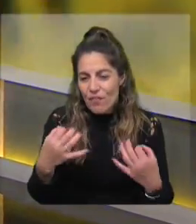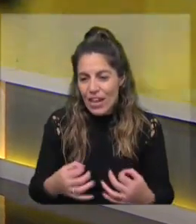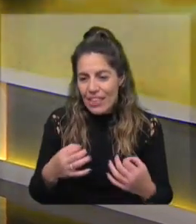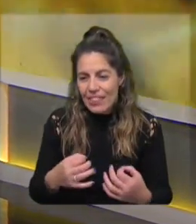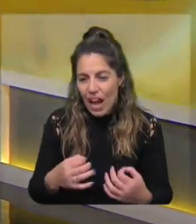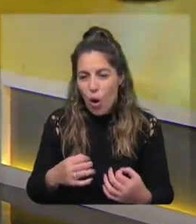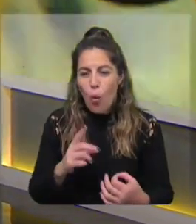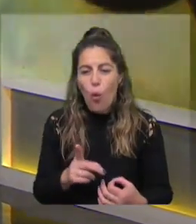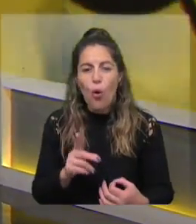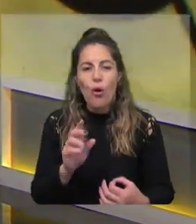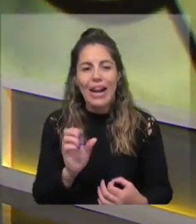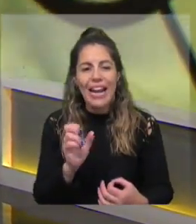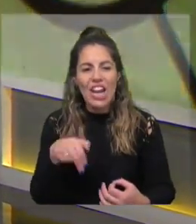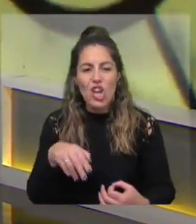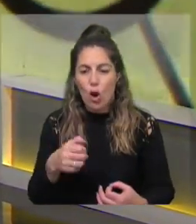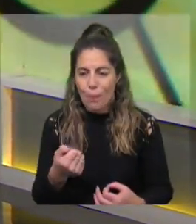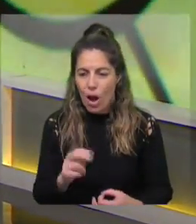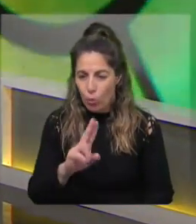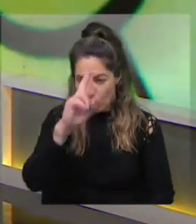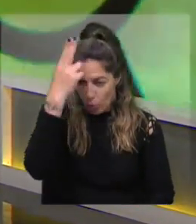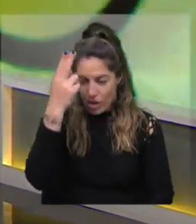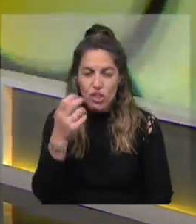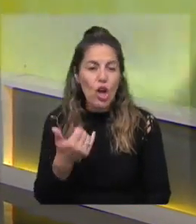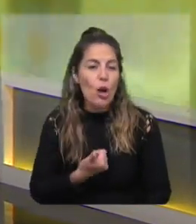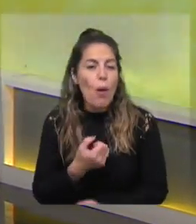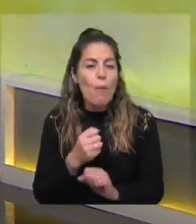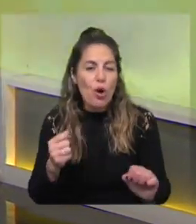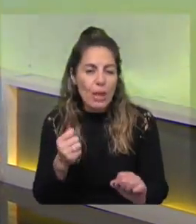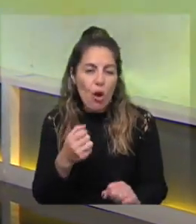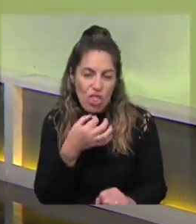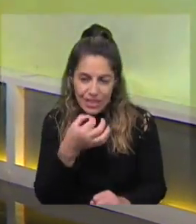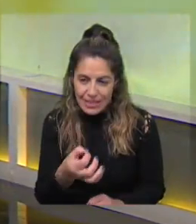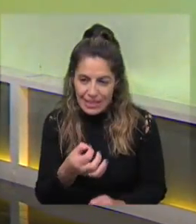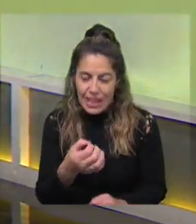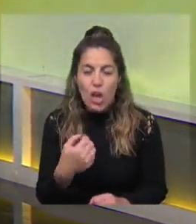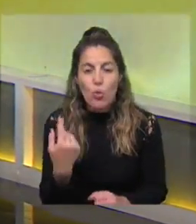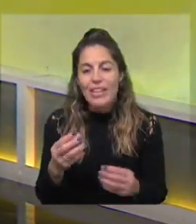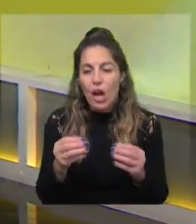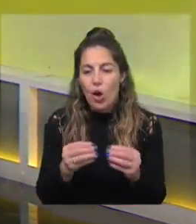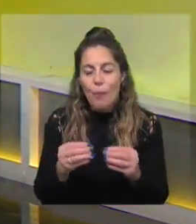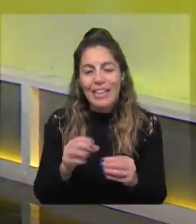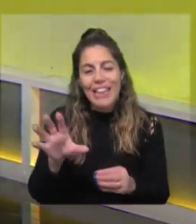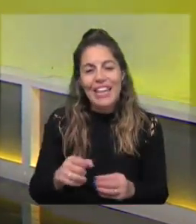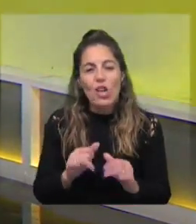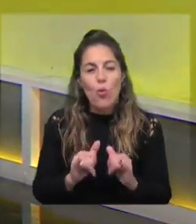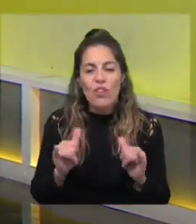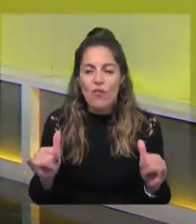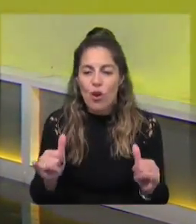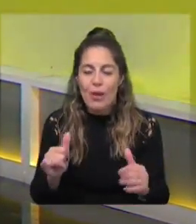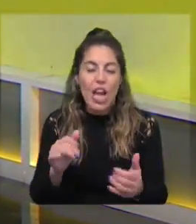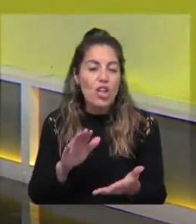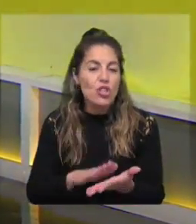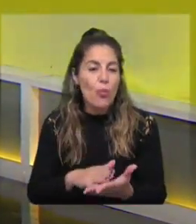genoma uruguayo y cómo lo podemos definir. Bueno, Alexandra Perrone nos trae un informe sobre eso, sobre un trabajo científico que